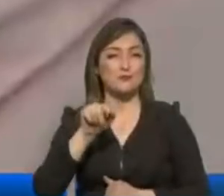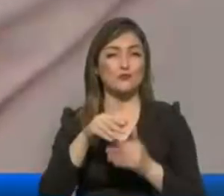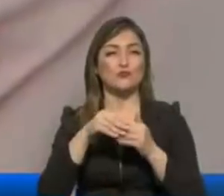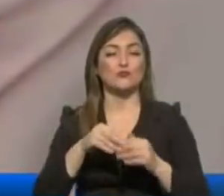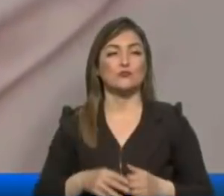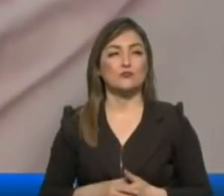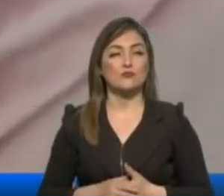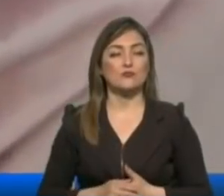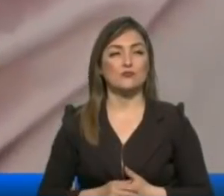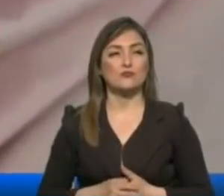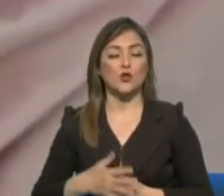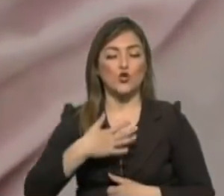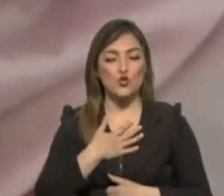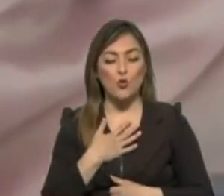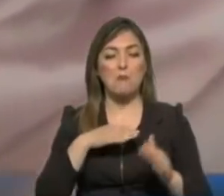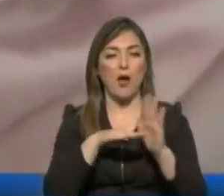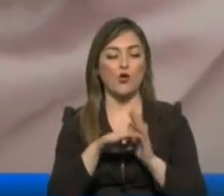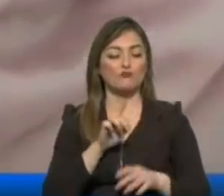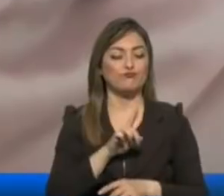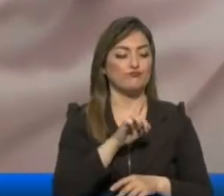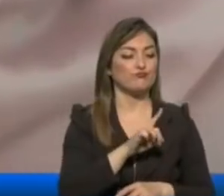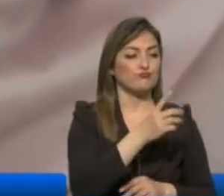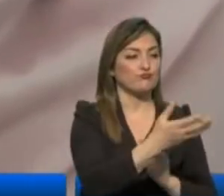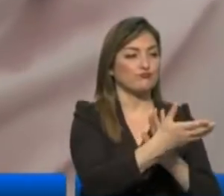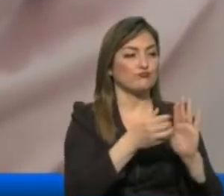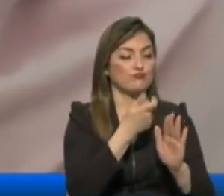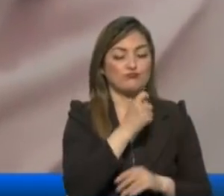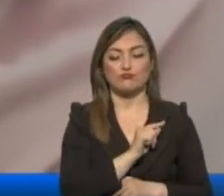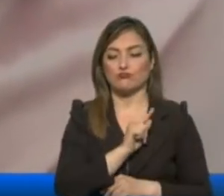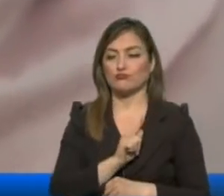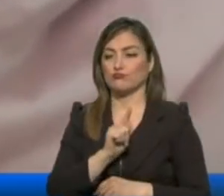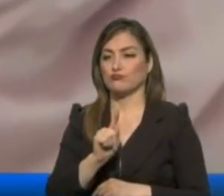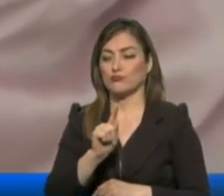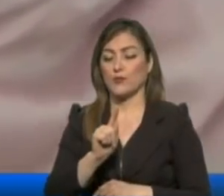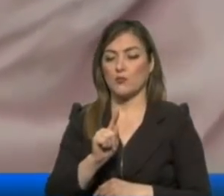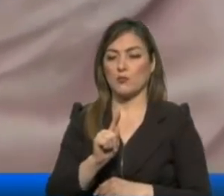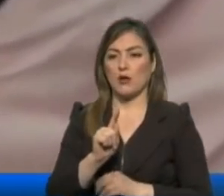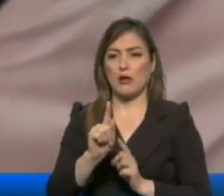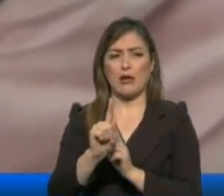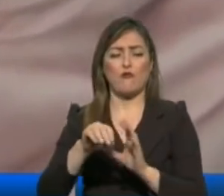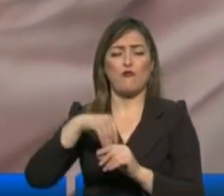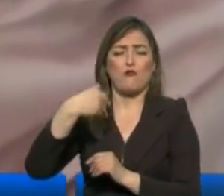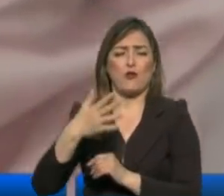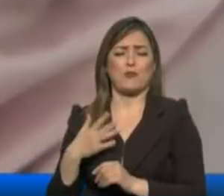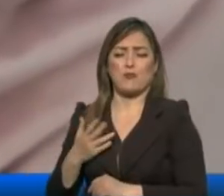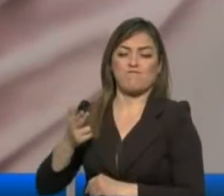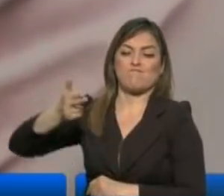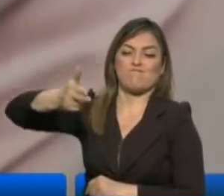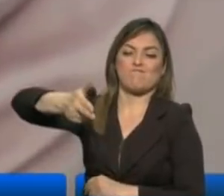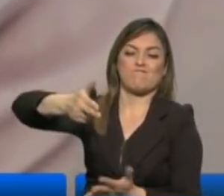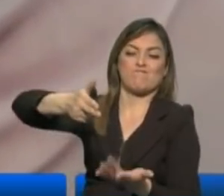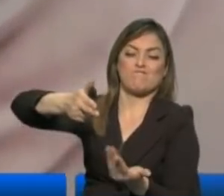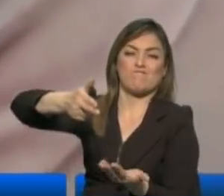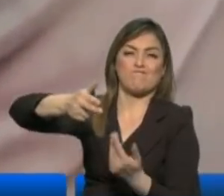$3,000. Retiramos dinero de un banco y nos asaltaron, nos apuntaron con un revólver.